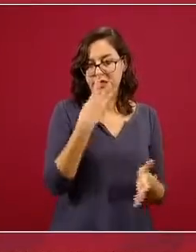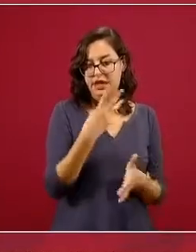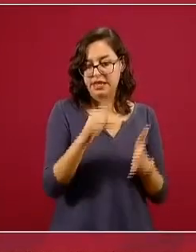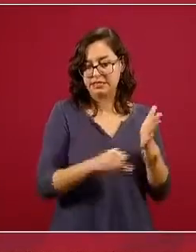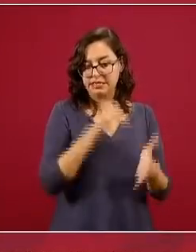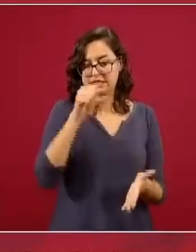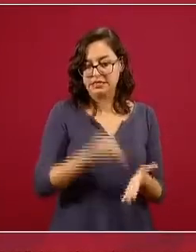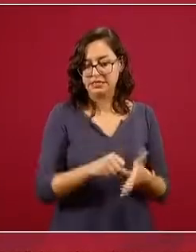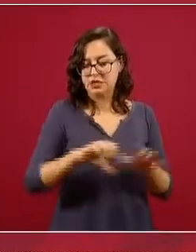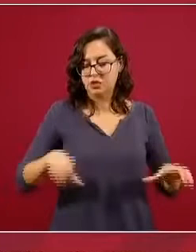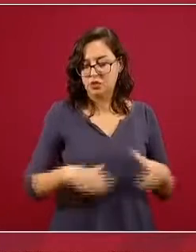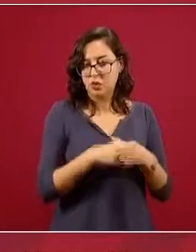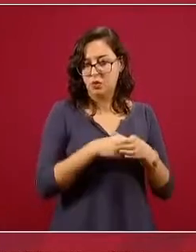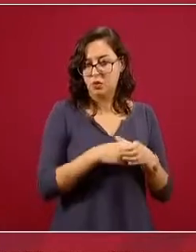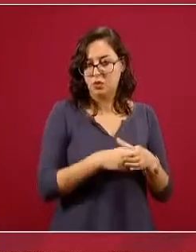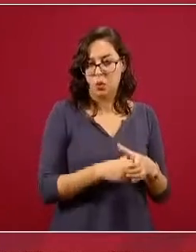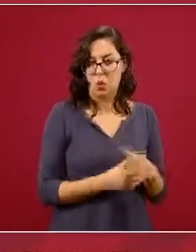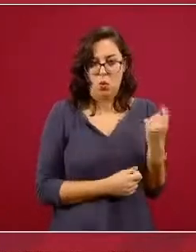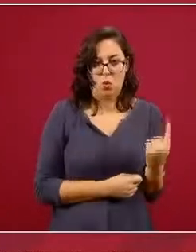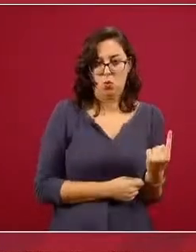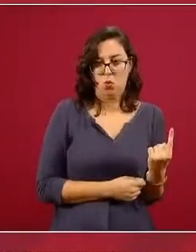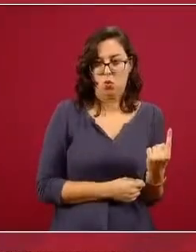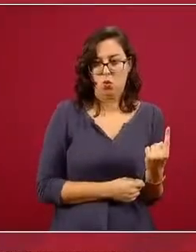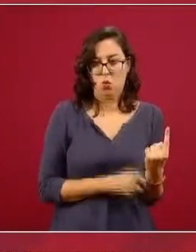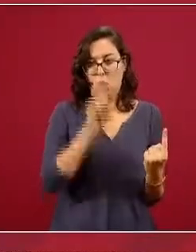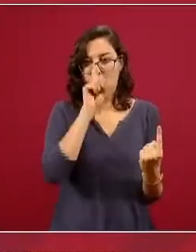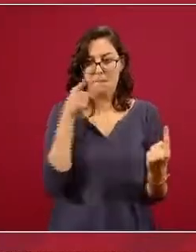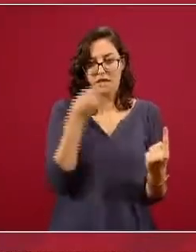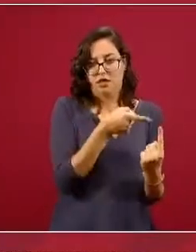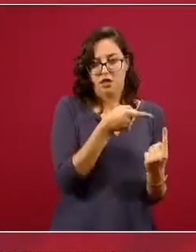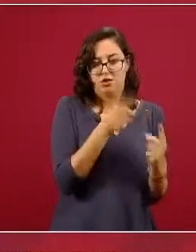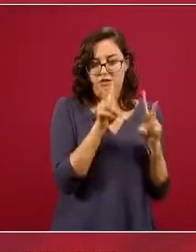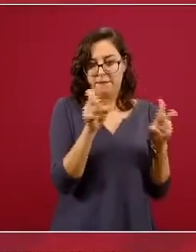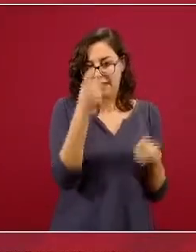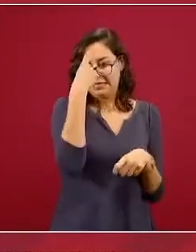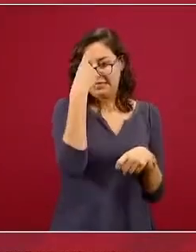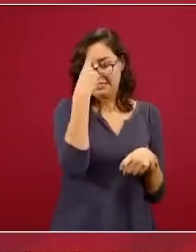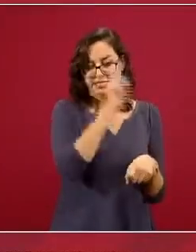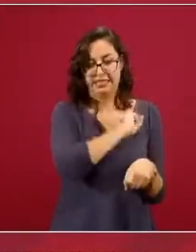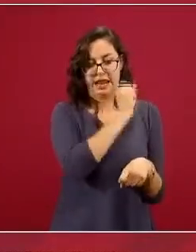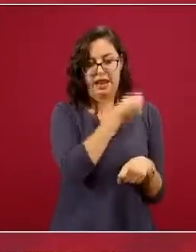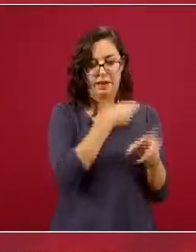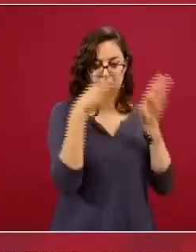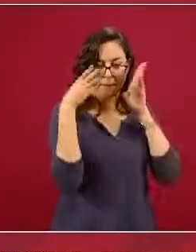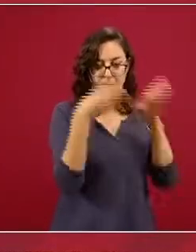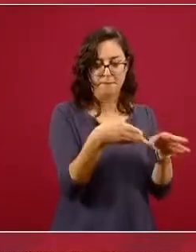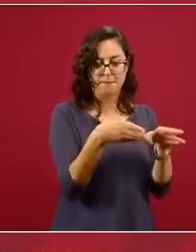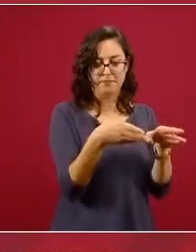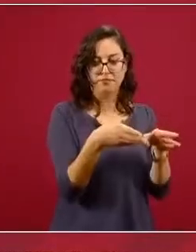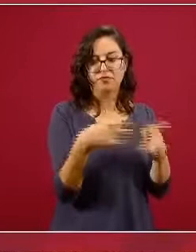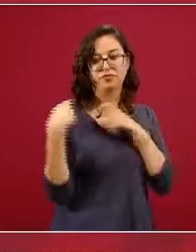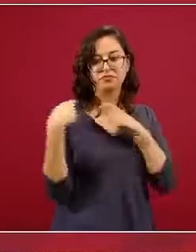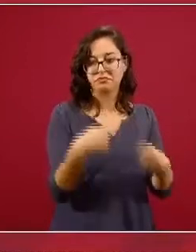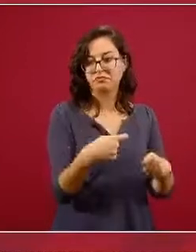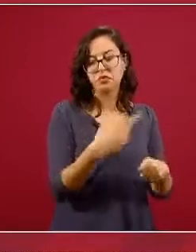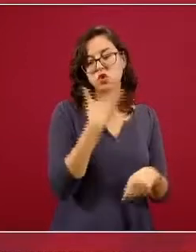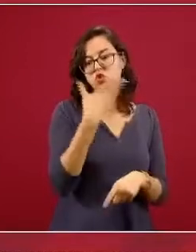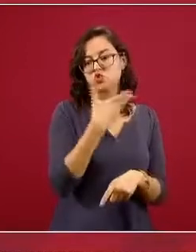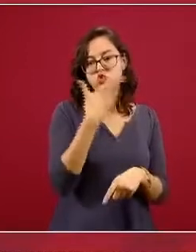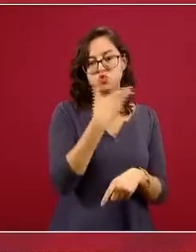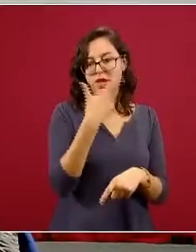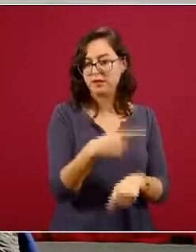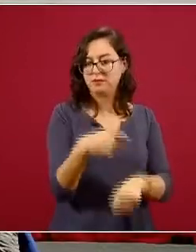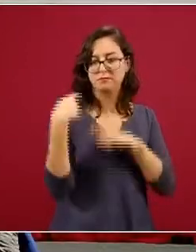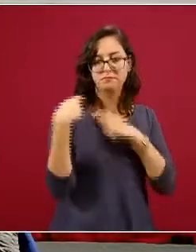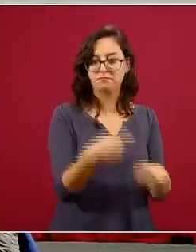comunitarios, y ese es un elemento, con una perspectiva de la salud mental más orientada a modelos tradicionales, por llamarles de algún